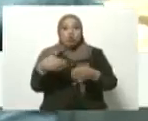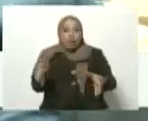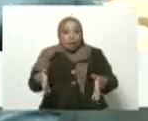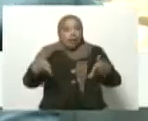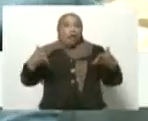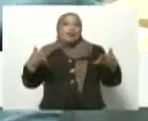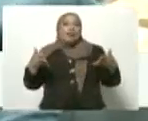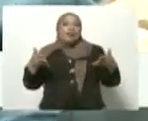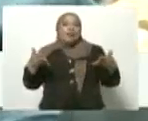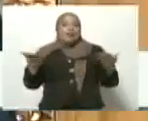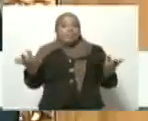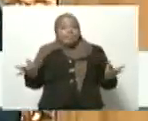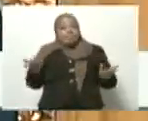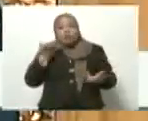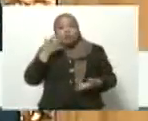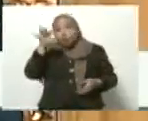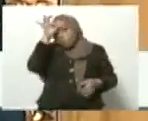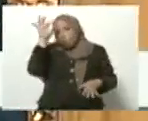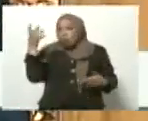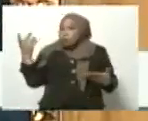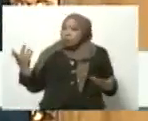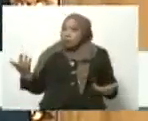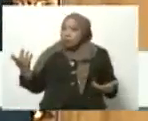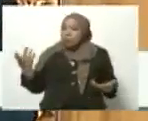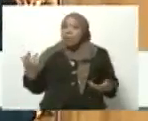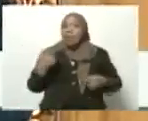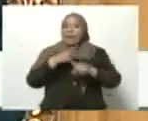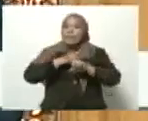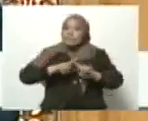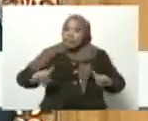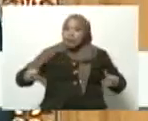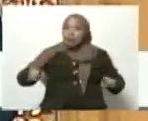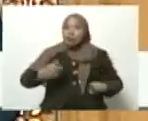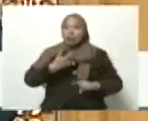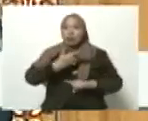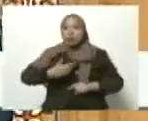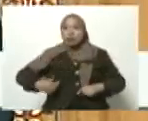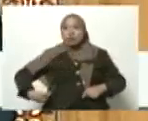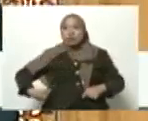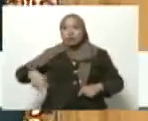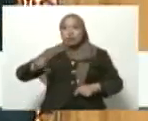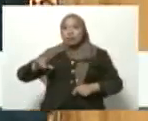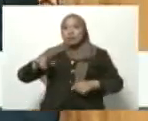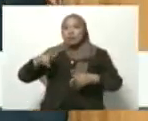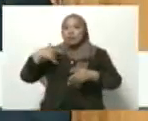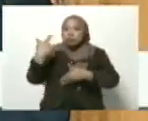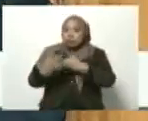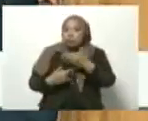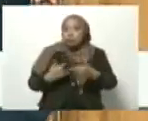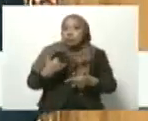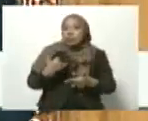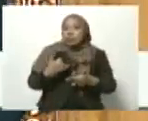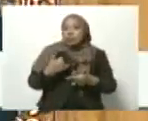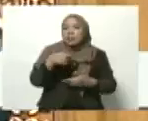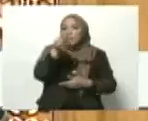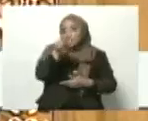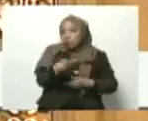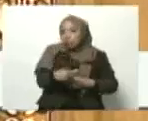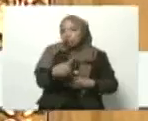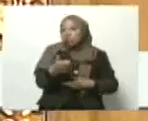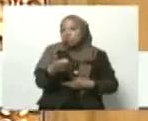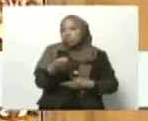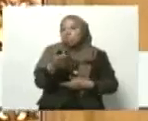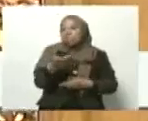a ganar un gobierno tipo Trump, si no el mismo Trump en persona, pero tipo Trump con toda la influencia de los votos de Florida,